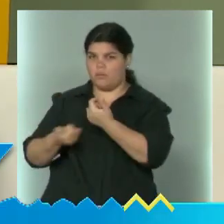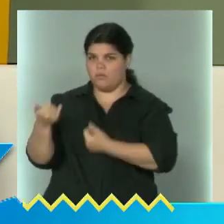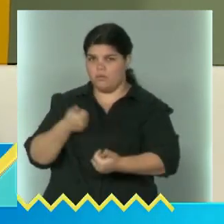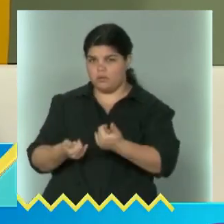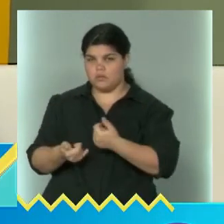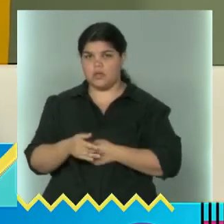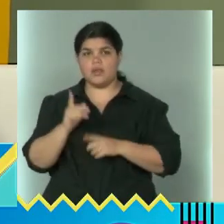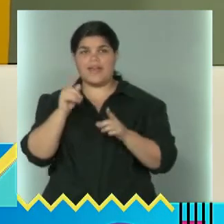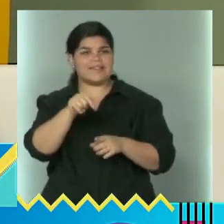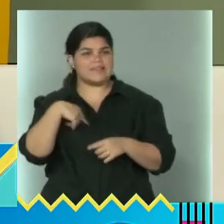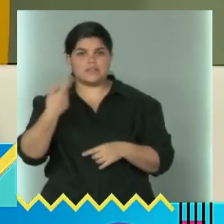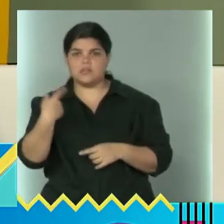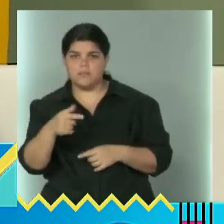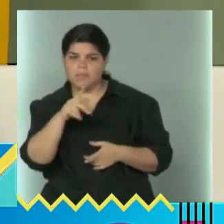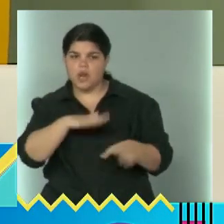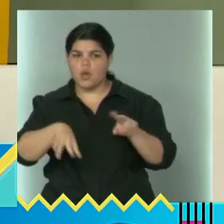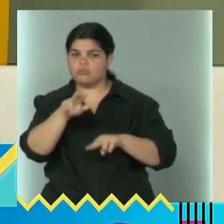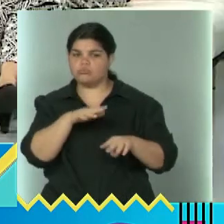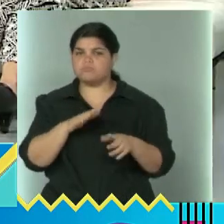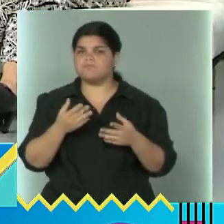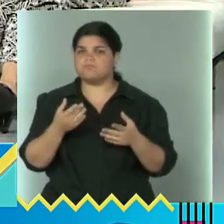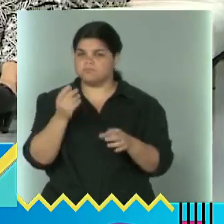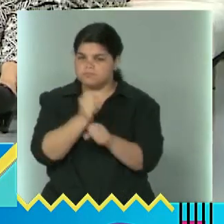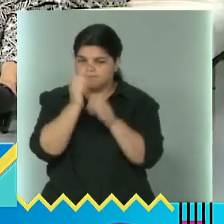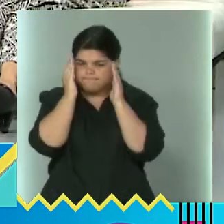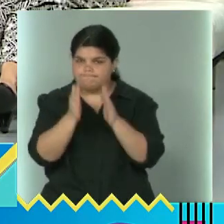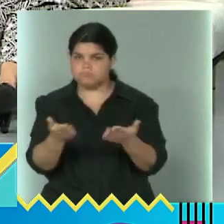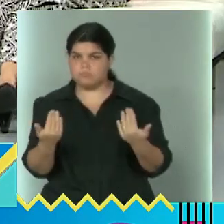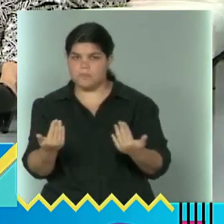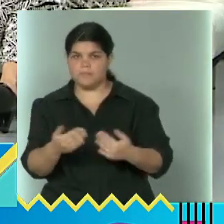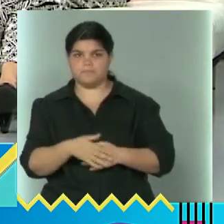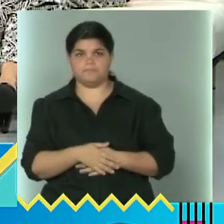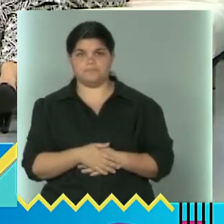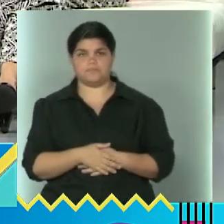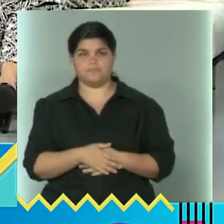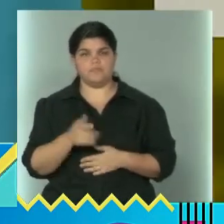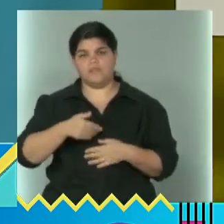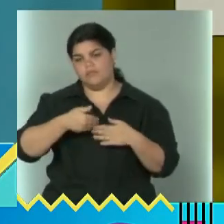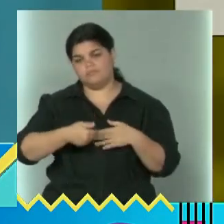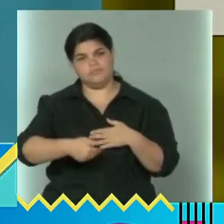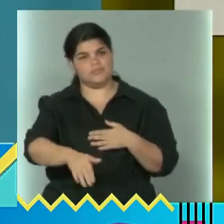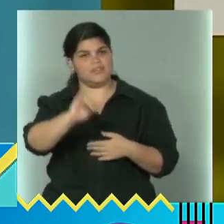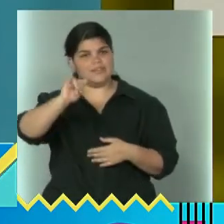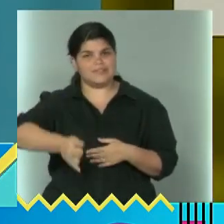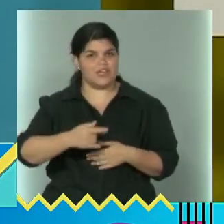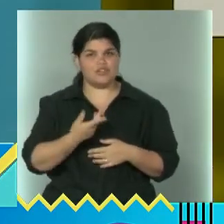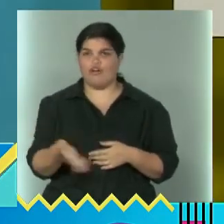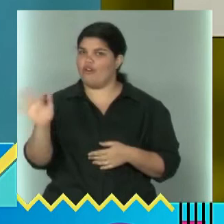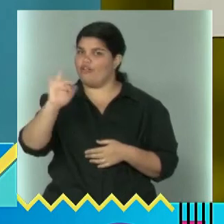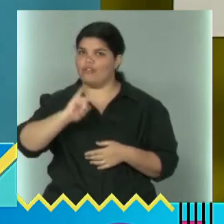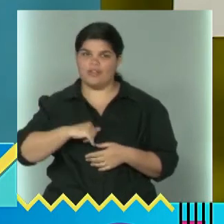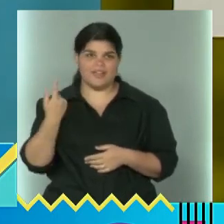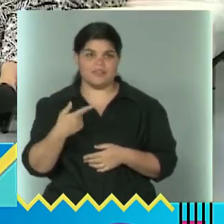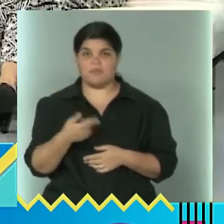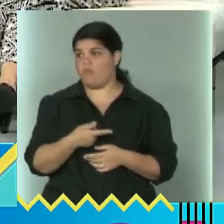ahí siempre hay un lugar para explorar y para trabajar. Bien, no nos queda más tiempo, nos podríamos quedar como siempre, decimos todos los días con el mismo cierre, que